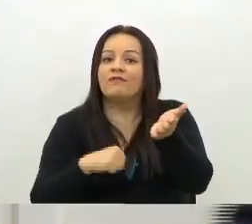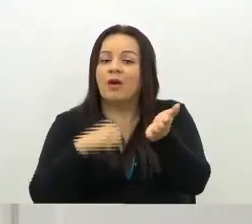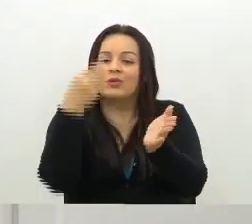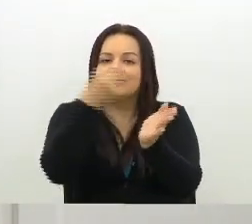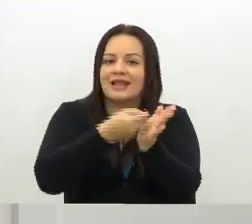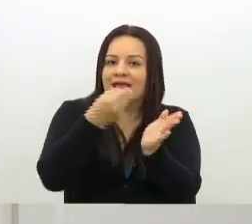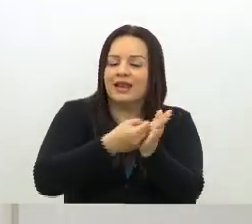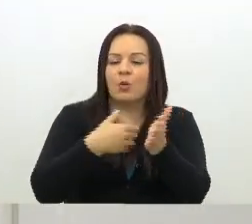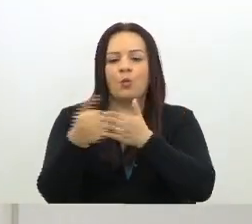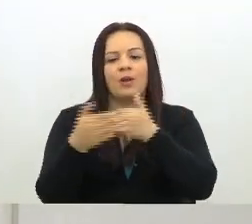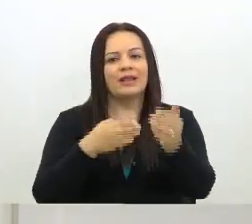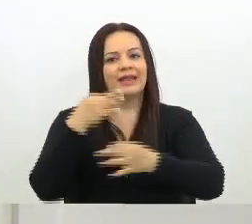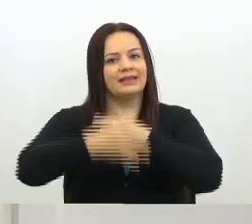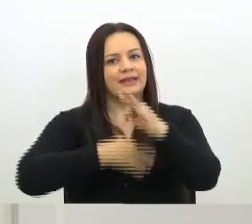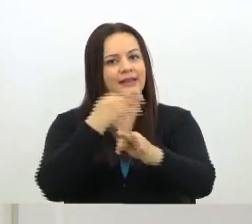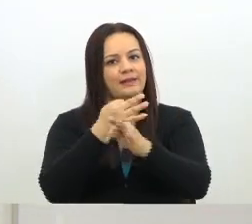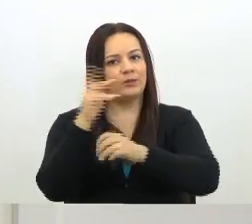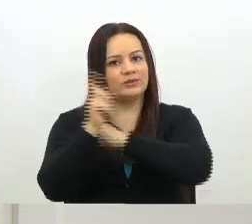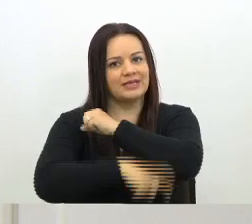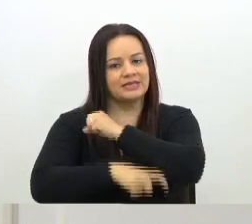cualquier tipo de sanción solo